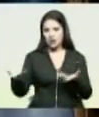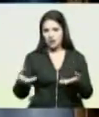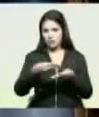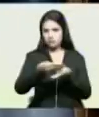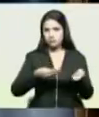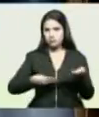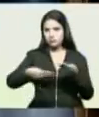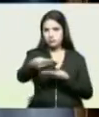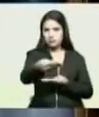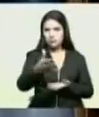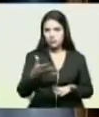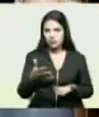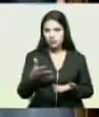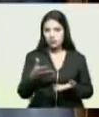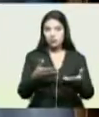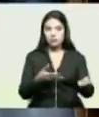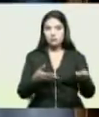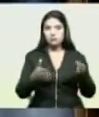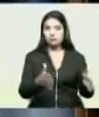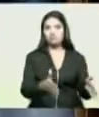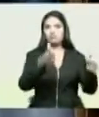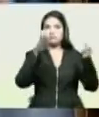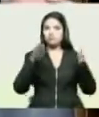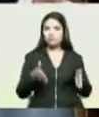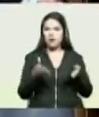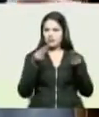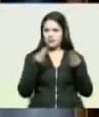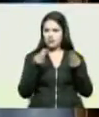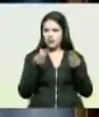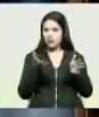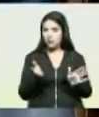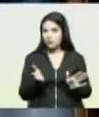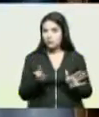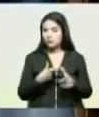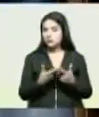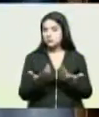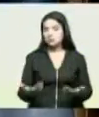un cheque por ese monto y le entregaron ese efectivo. Es decir,